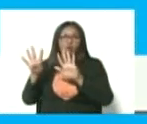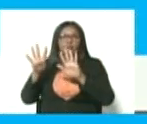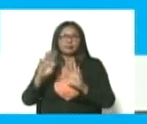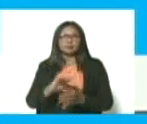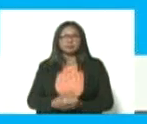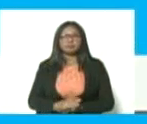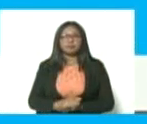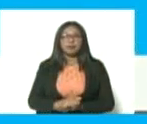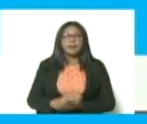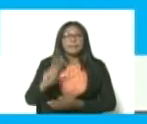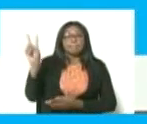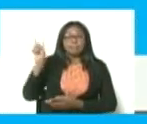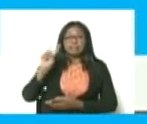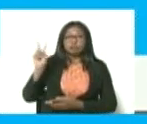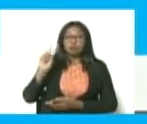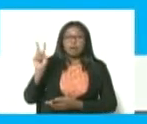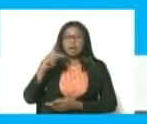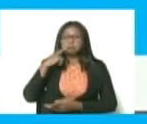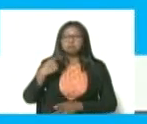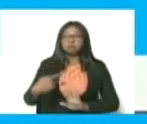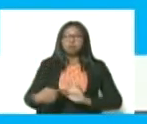1899. Venezuela ha reivindicado